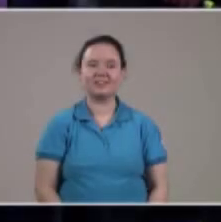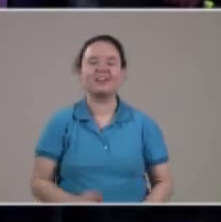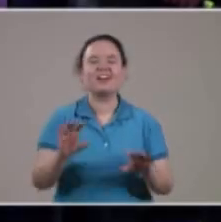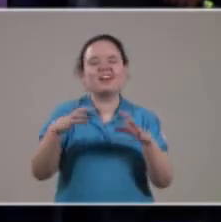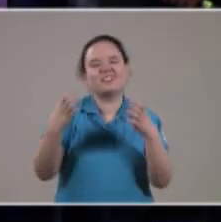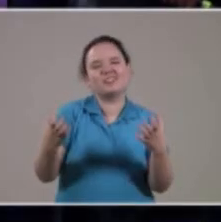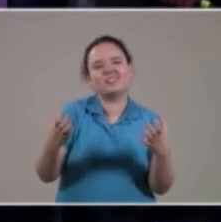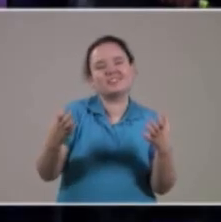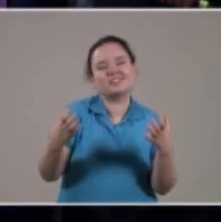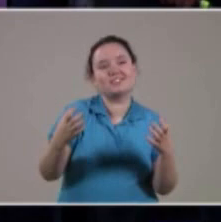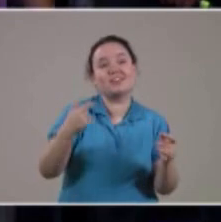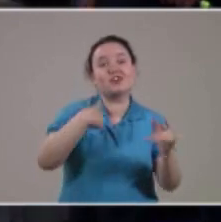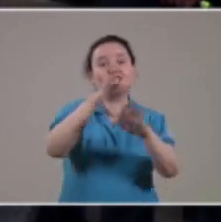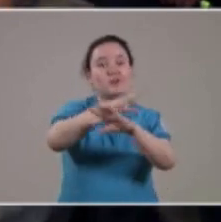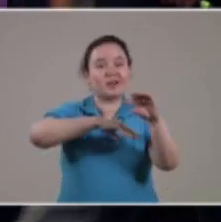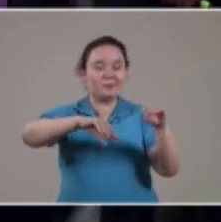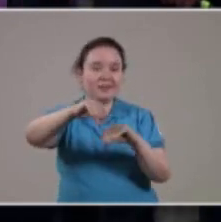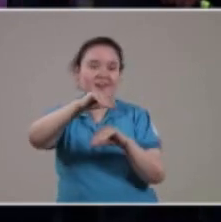Entonces voy a cambiar